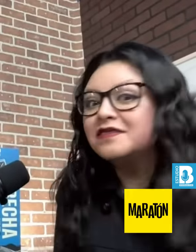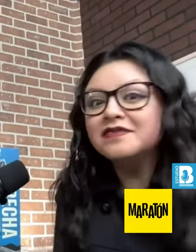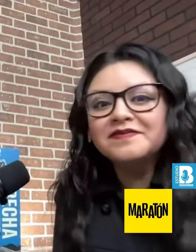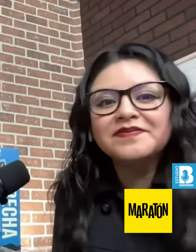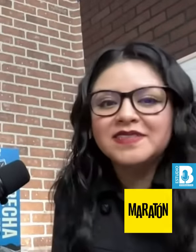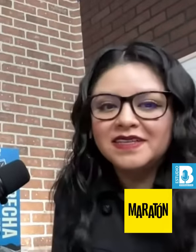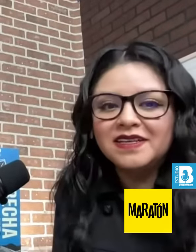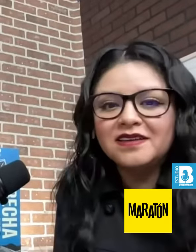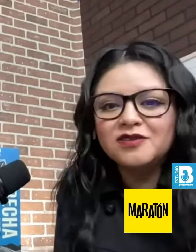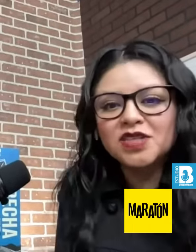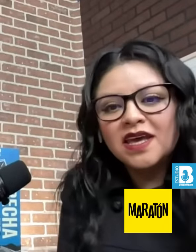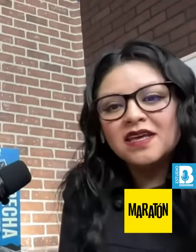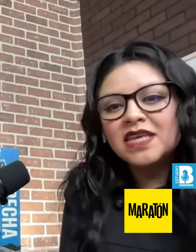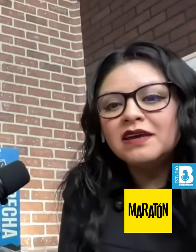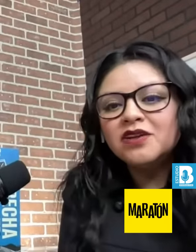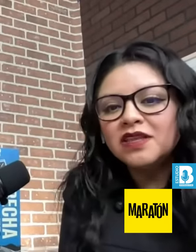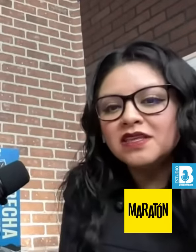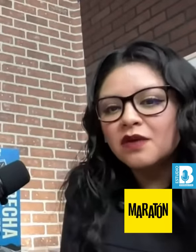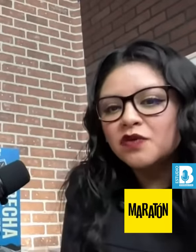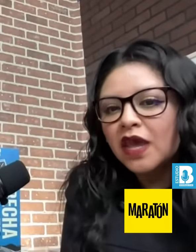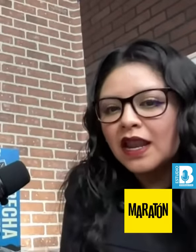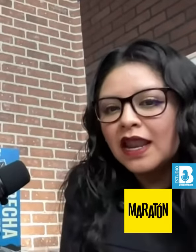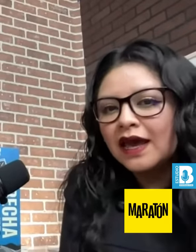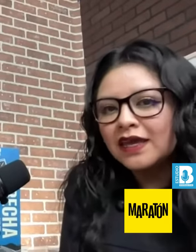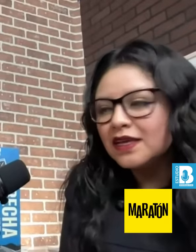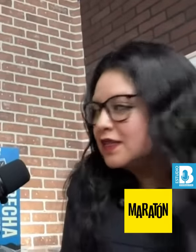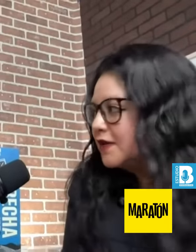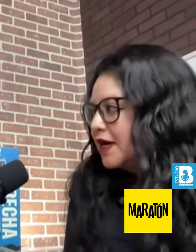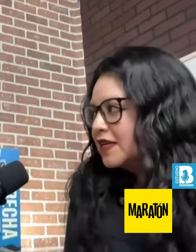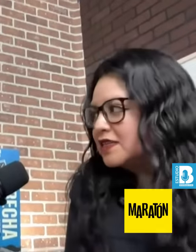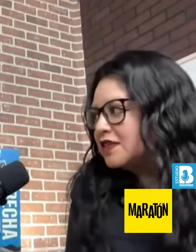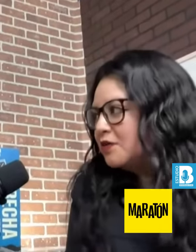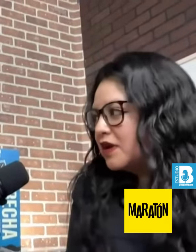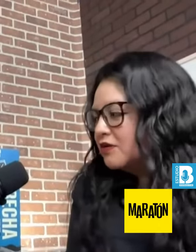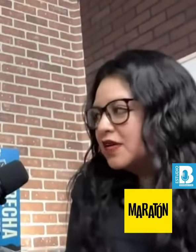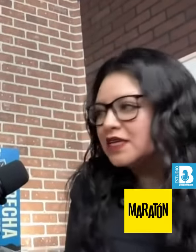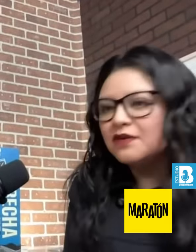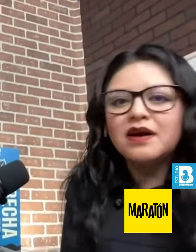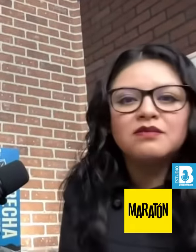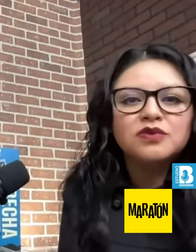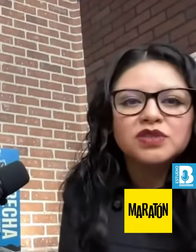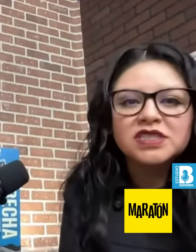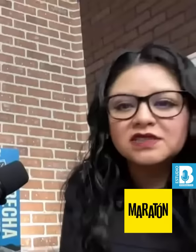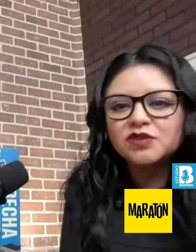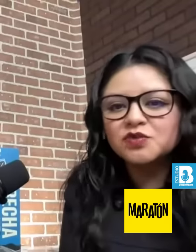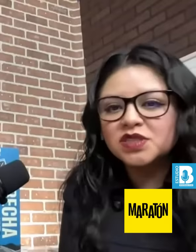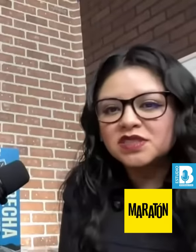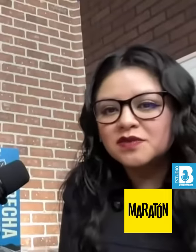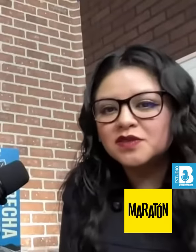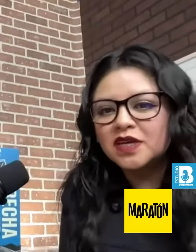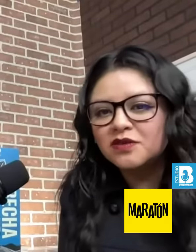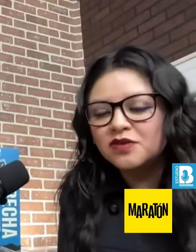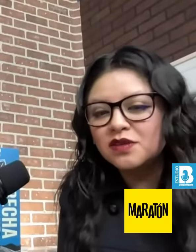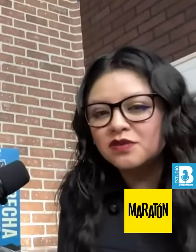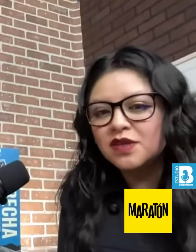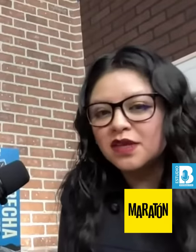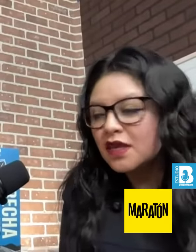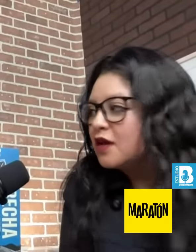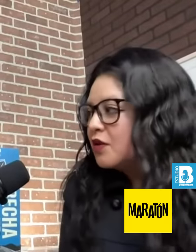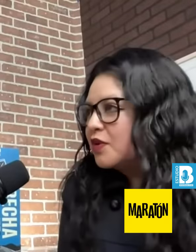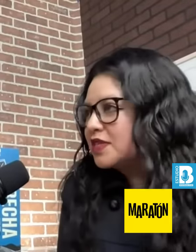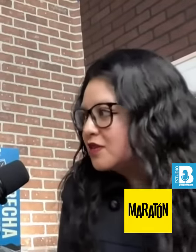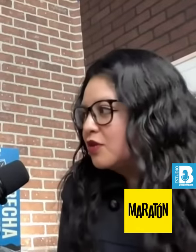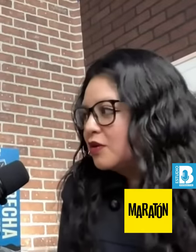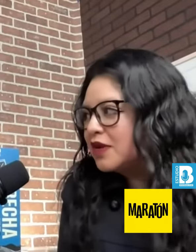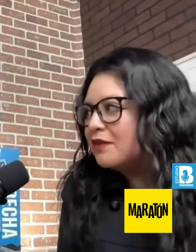añitos aquí 7 años Sí es lo que decíamos que la gente que trabaja aquí en sin embargo ya lleva muchísimos muchísimos años